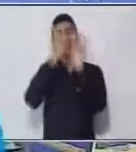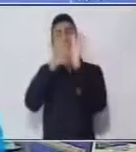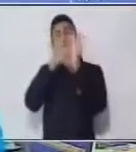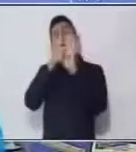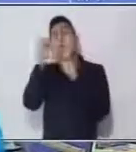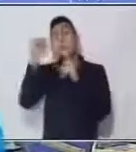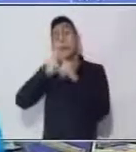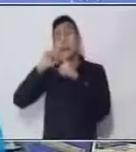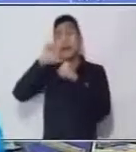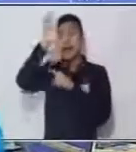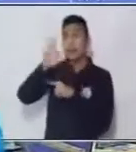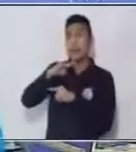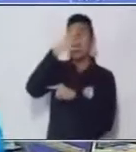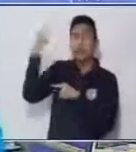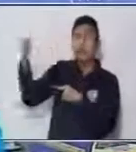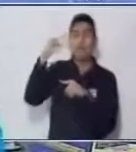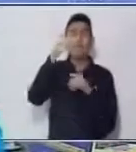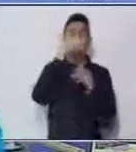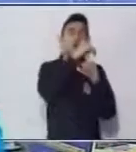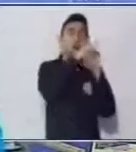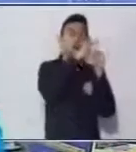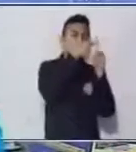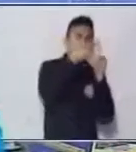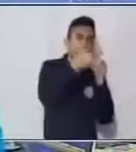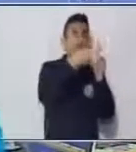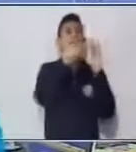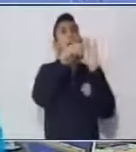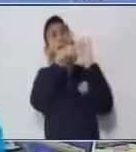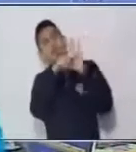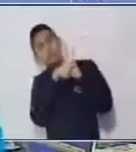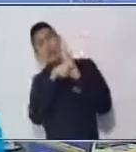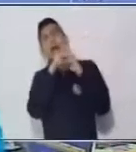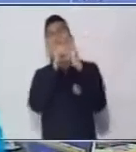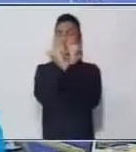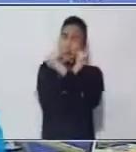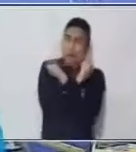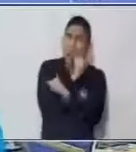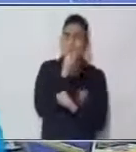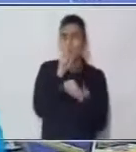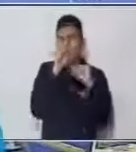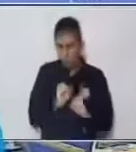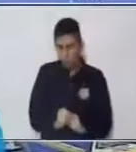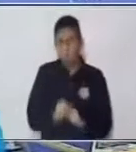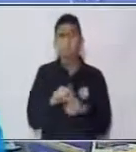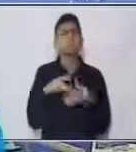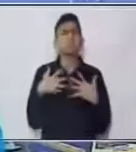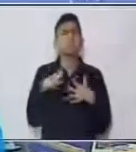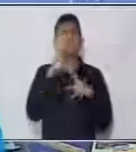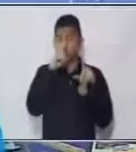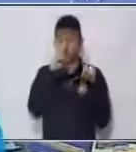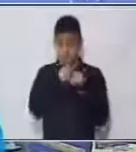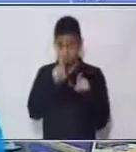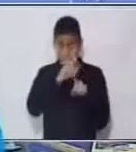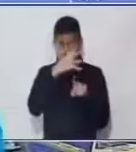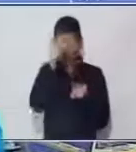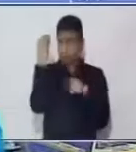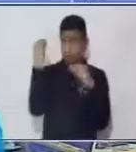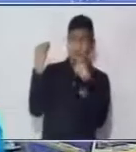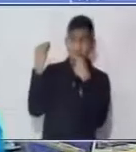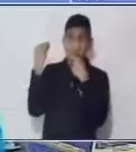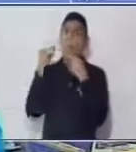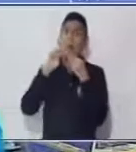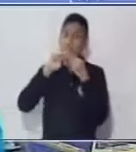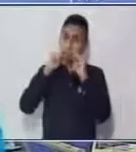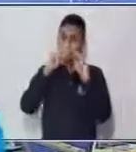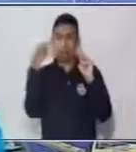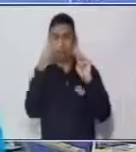Sumar, restar, multiplicar Y que también no se nos olvide que siempre el área de matemáticas